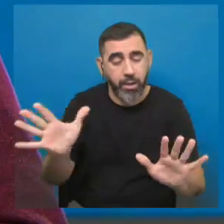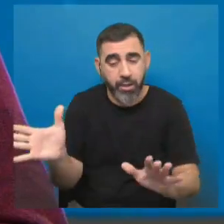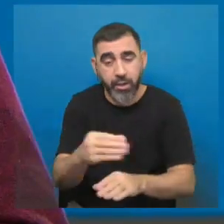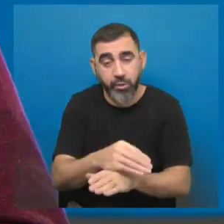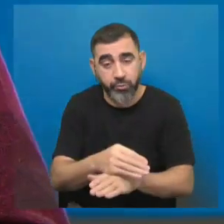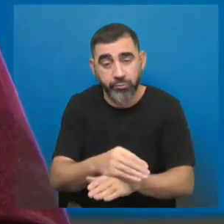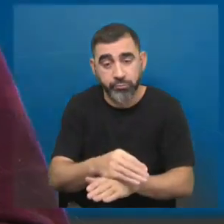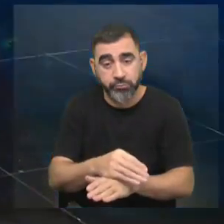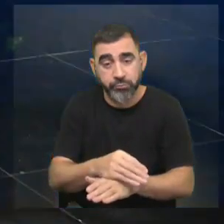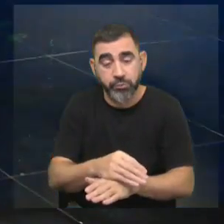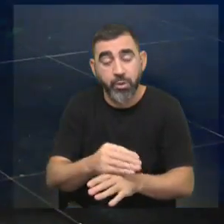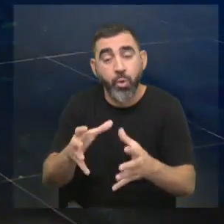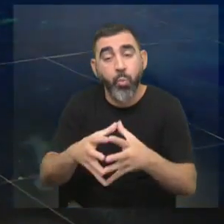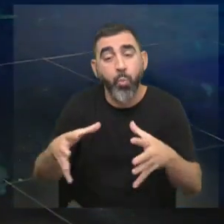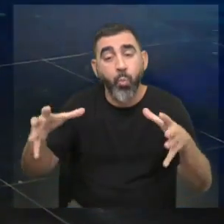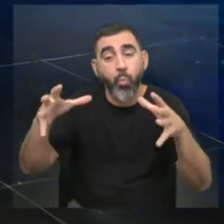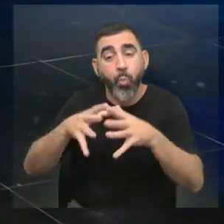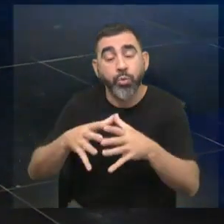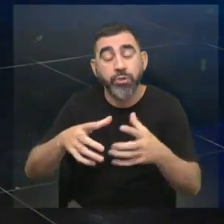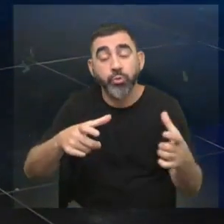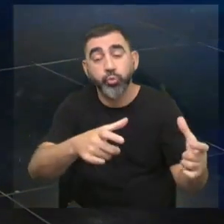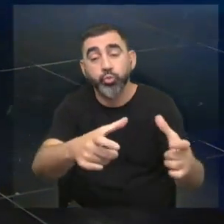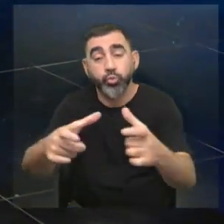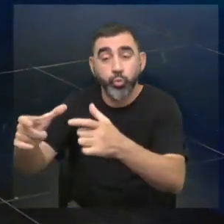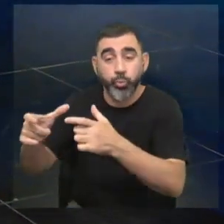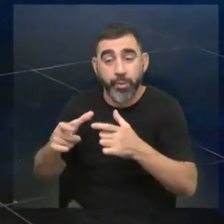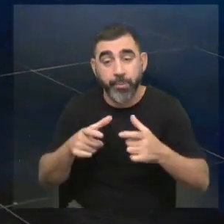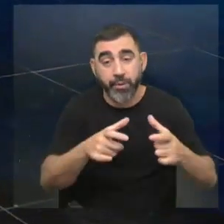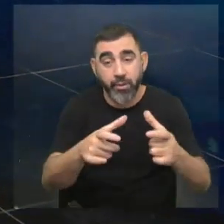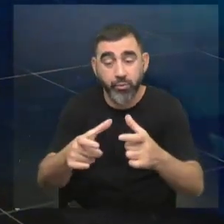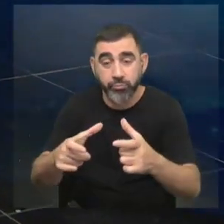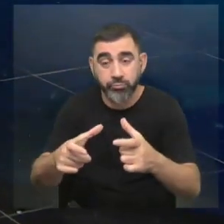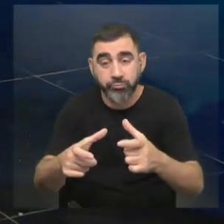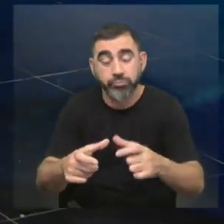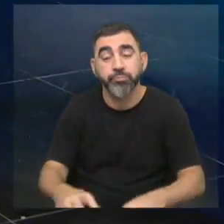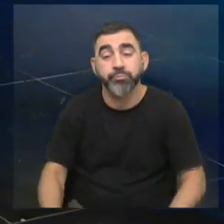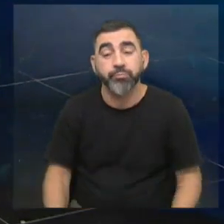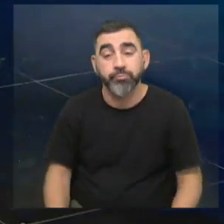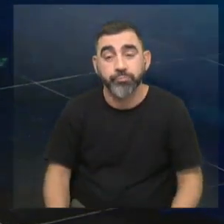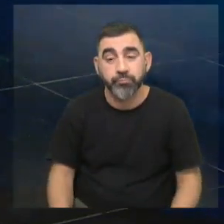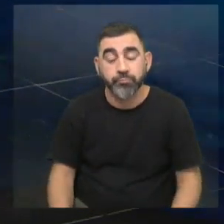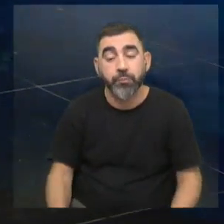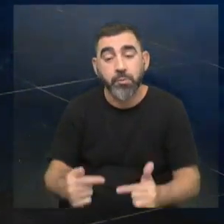totalmente y de vuelta volver a ser el polímero. Eso es un camino por donde se está yendo.